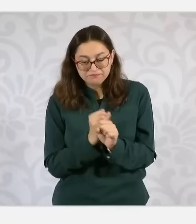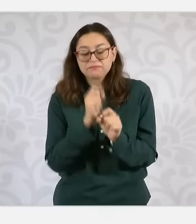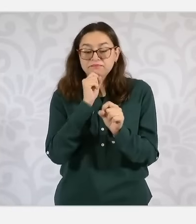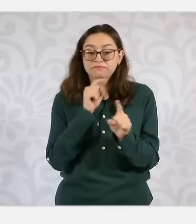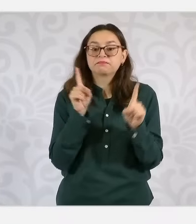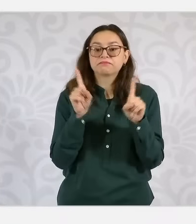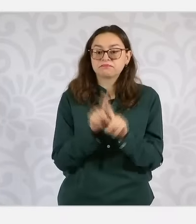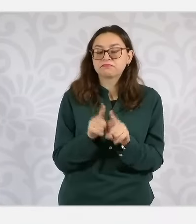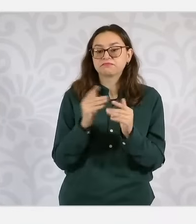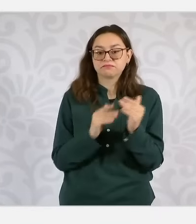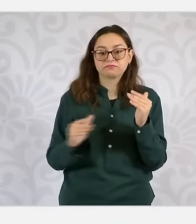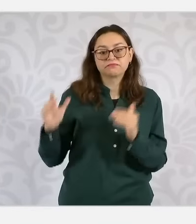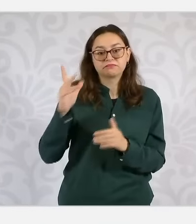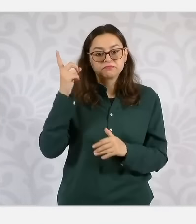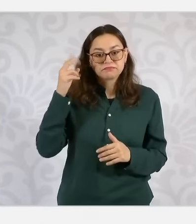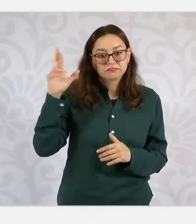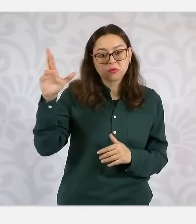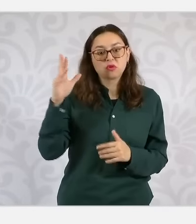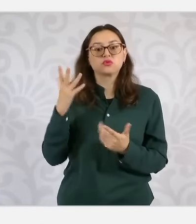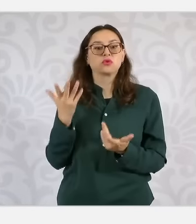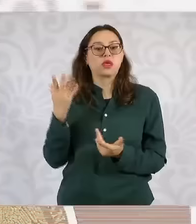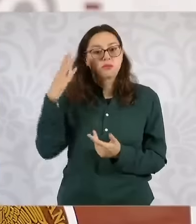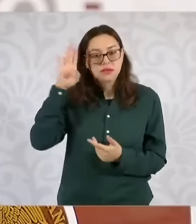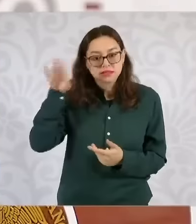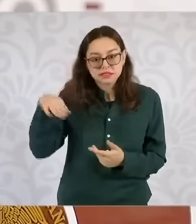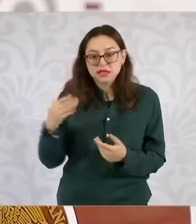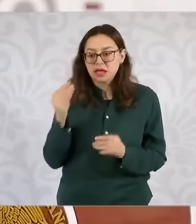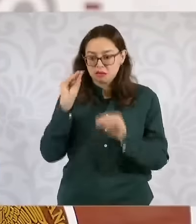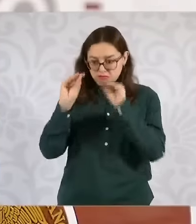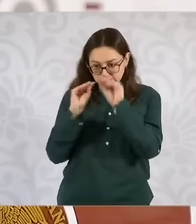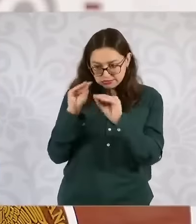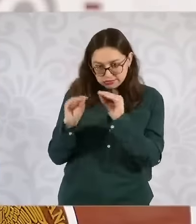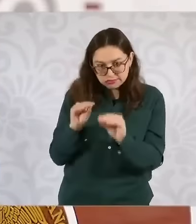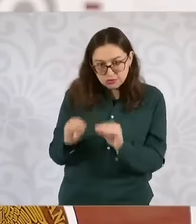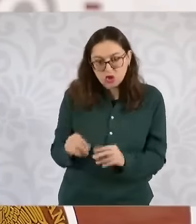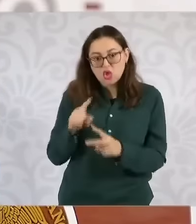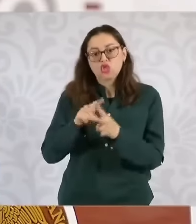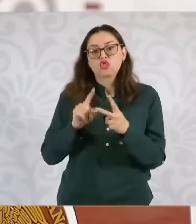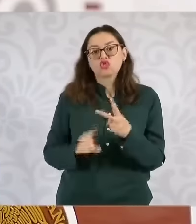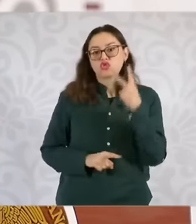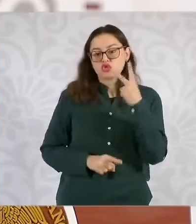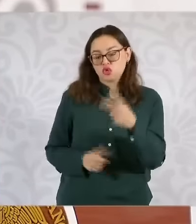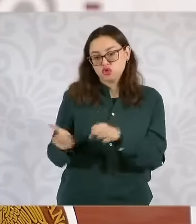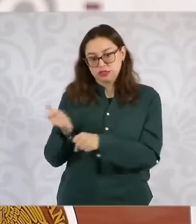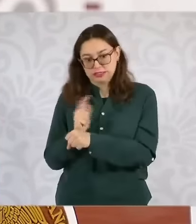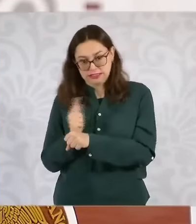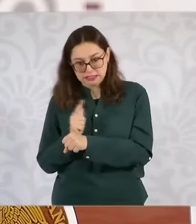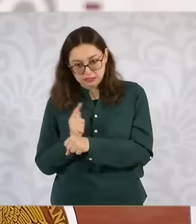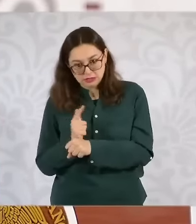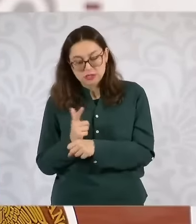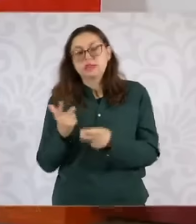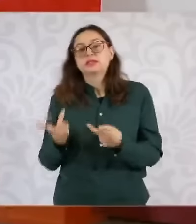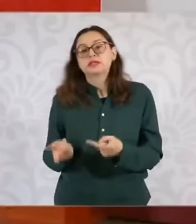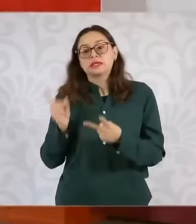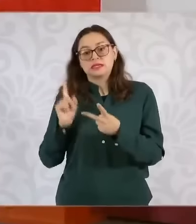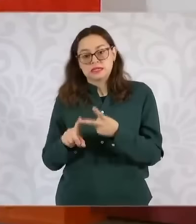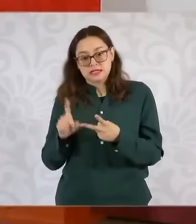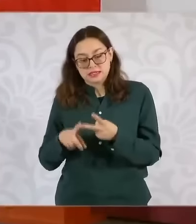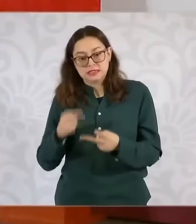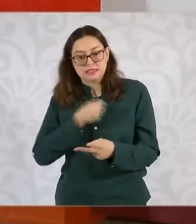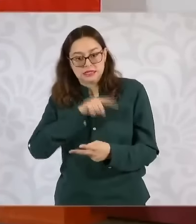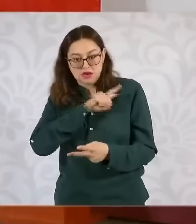tienen posgrados. Entre todos diseñamos estos dos modelos, la Universidad de la Salud y la Universidad Rosario